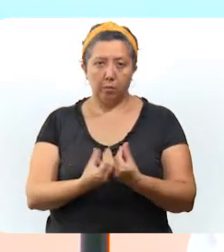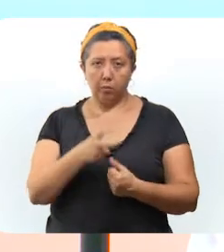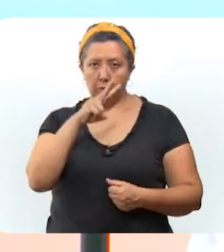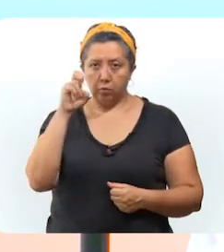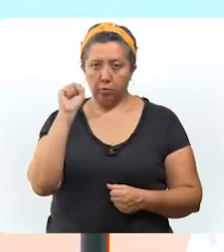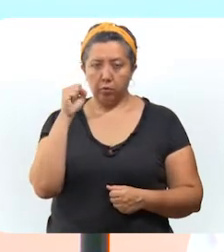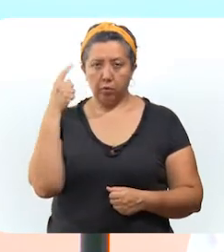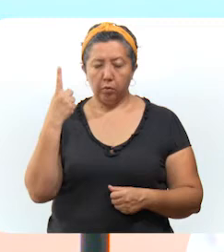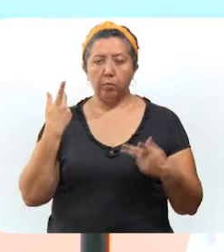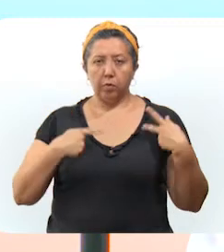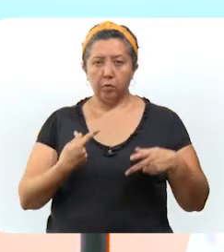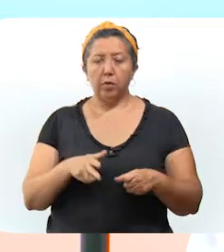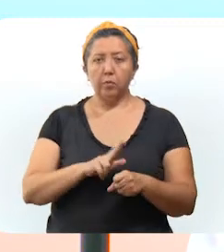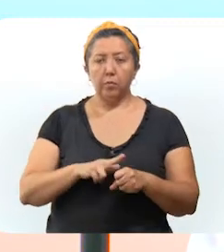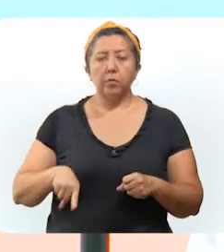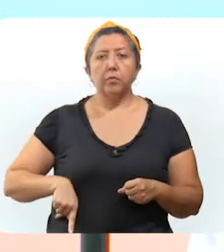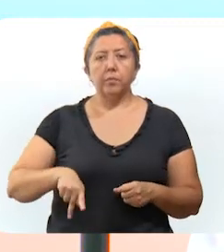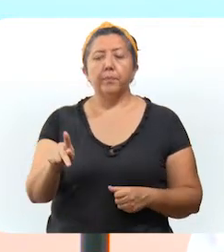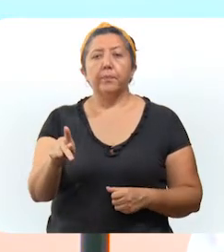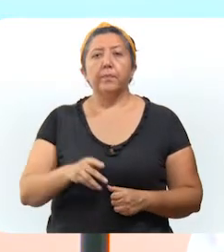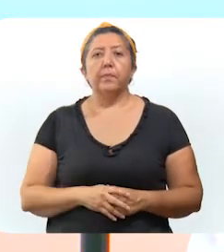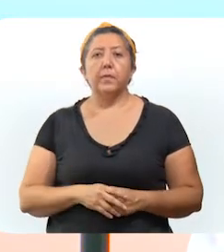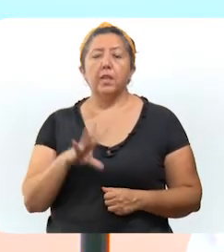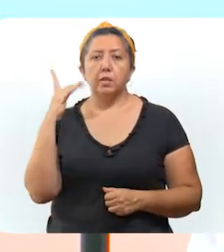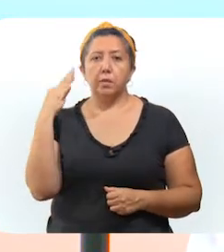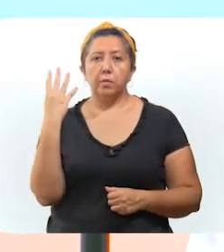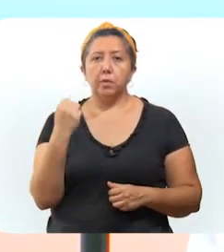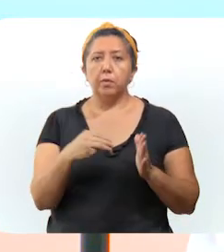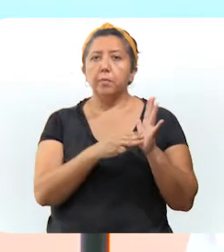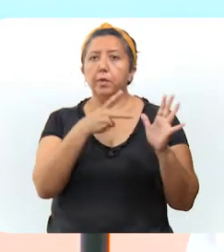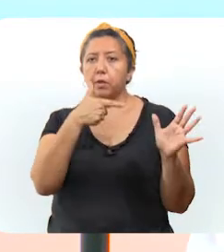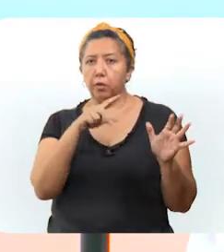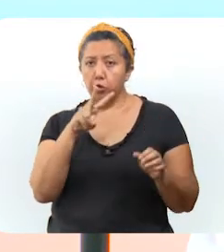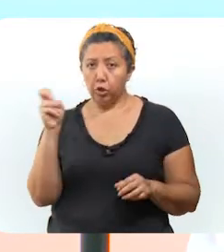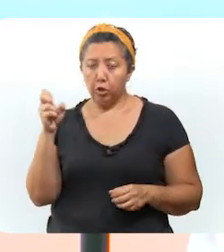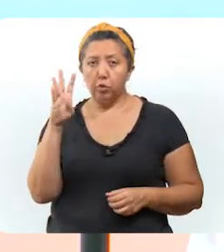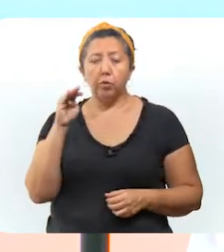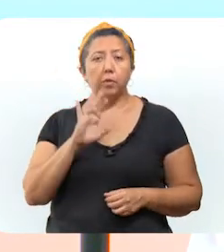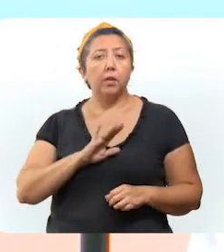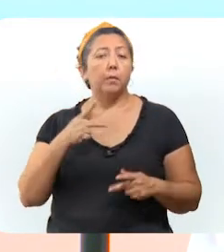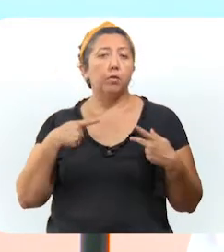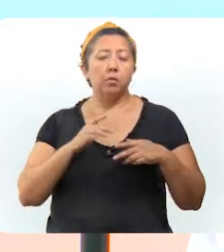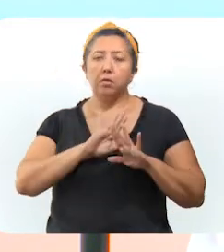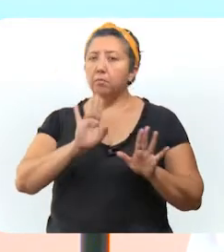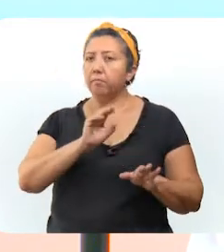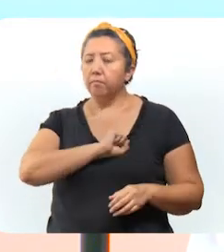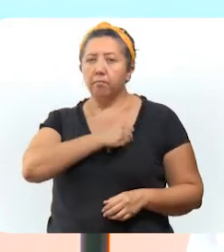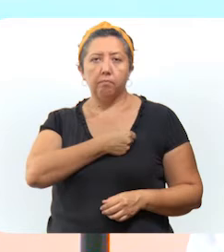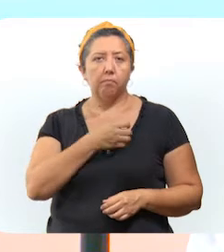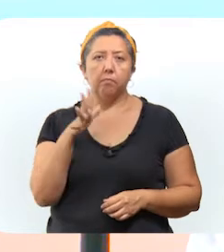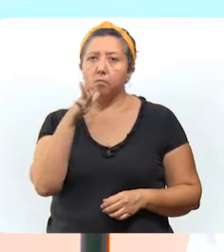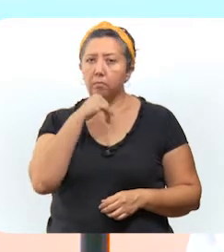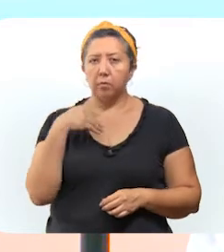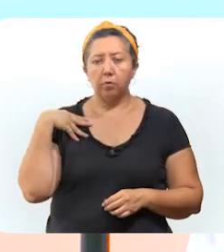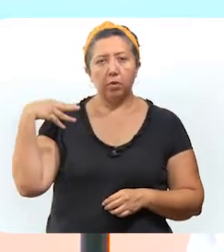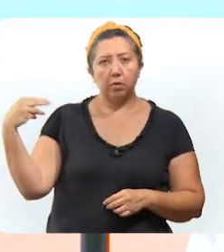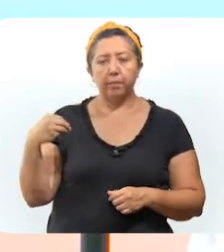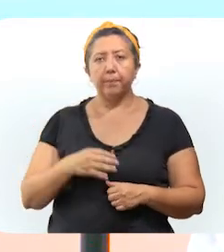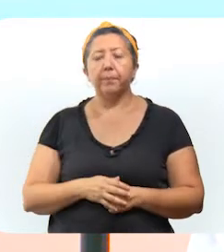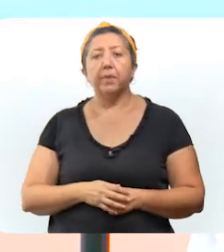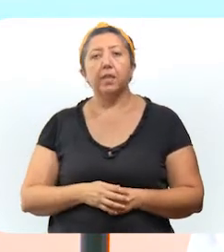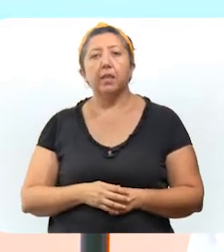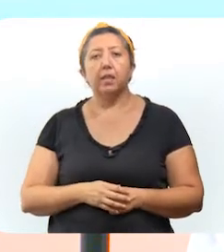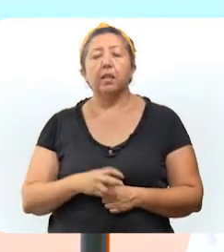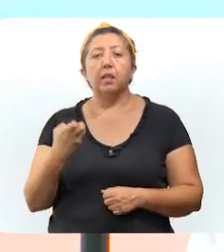tenemos 261 pacientes en hospitales públicos. 59.290 pacientes ya se recuperaron, no presentan síntomas ni pueden